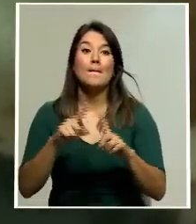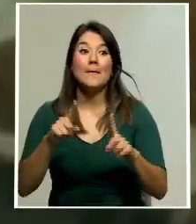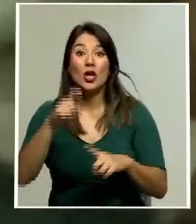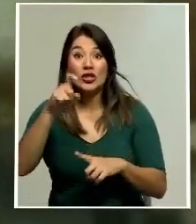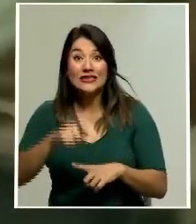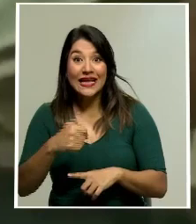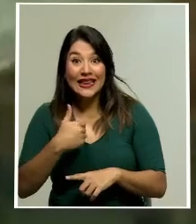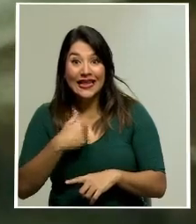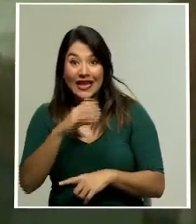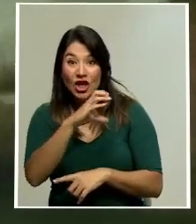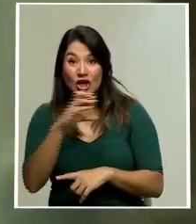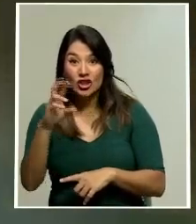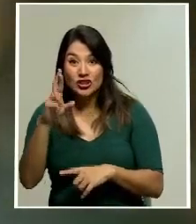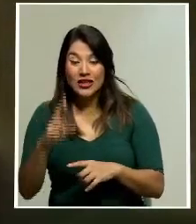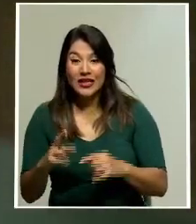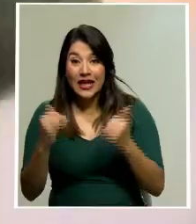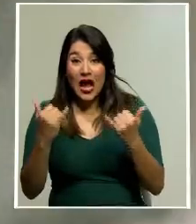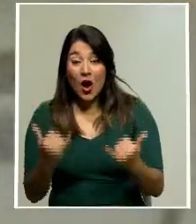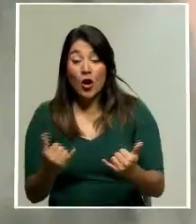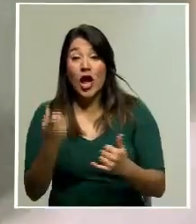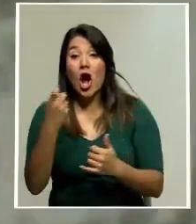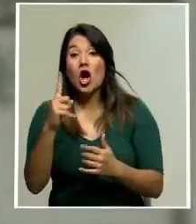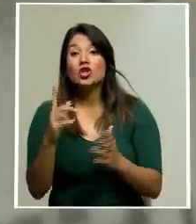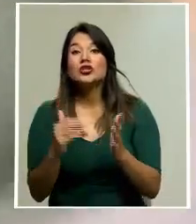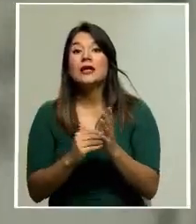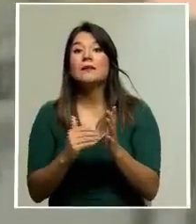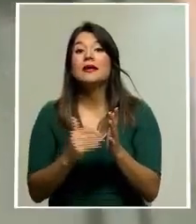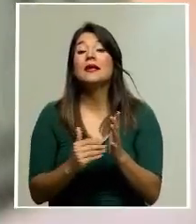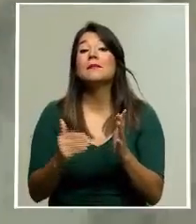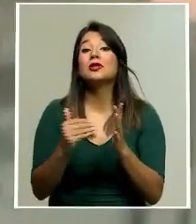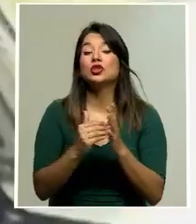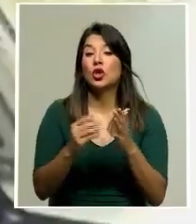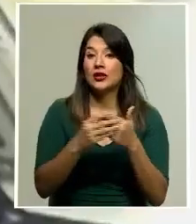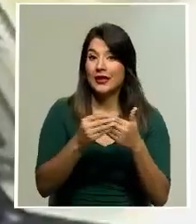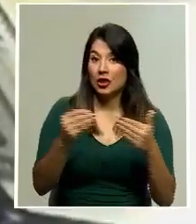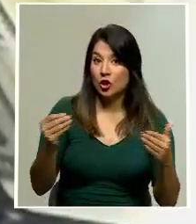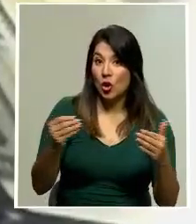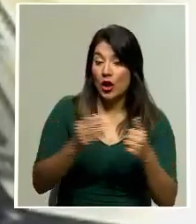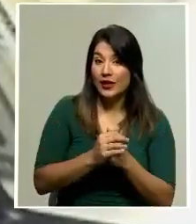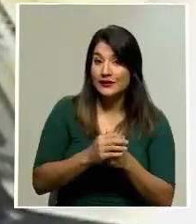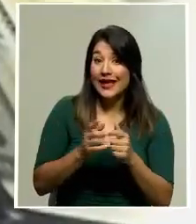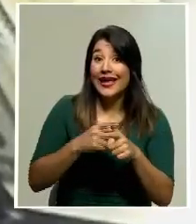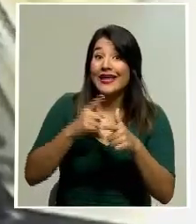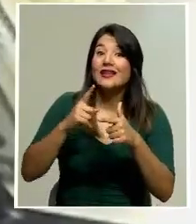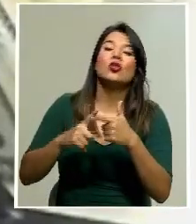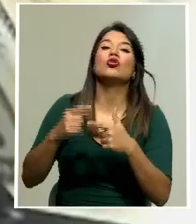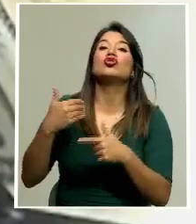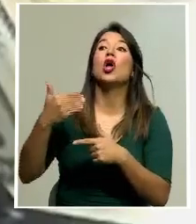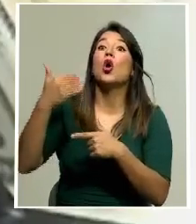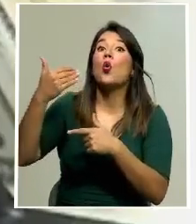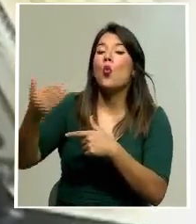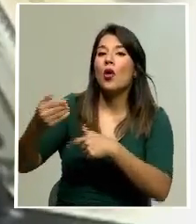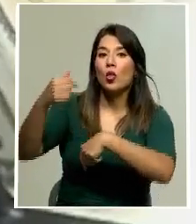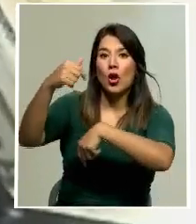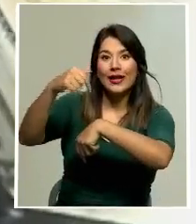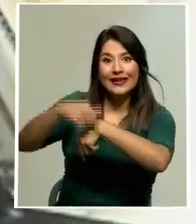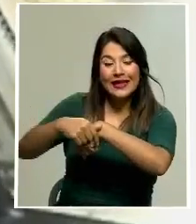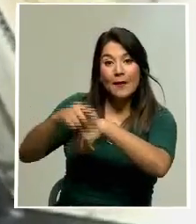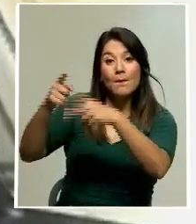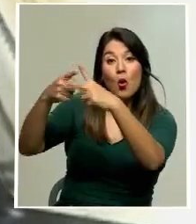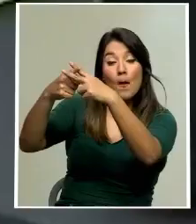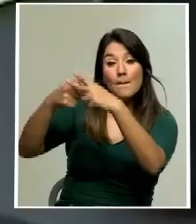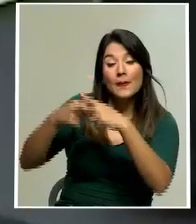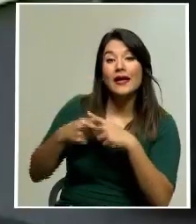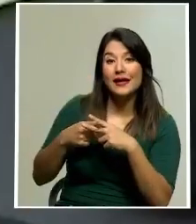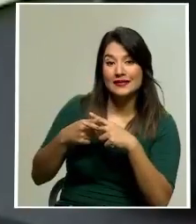son 11.000 millones de dólares, y cuando los picos de vencimiento de la deuda pública del